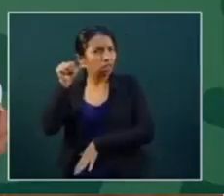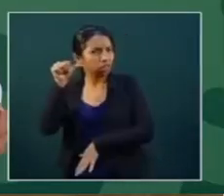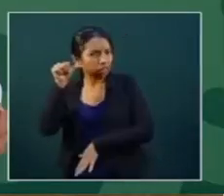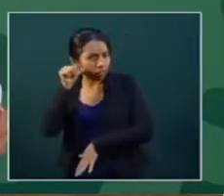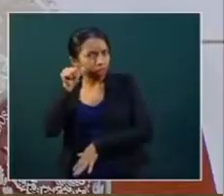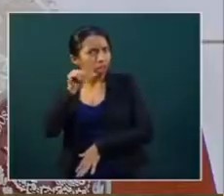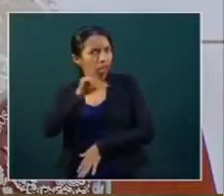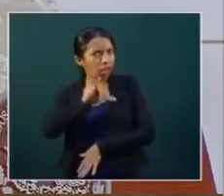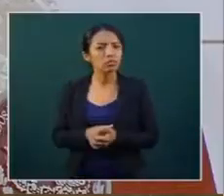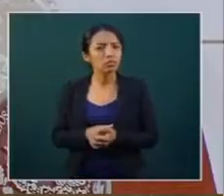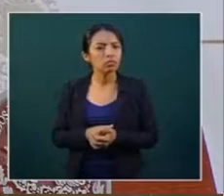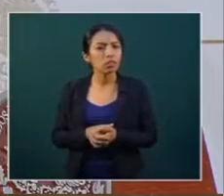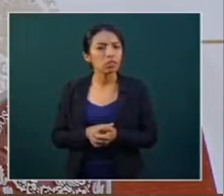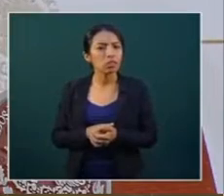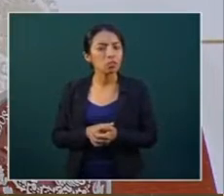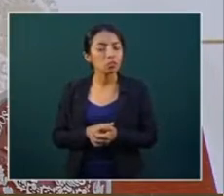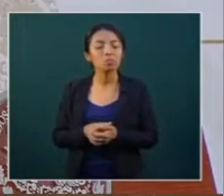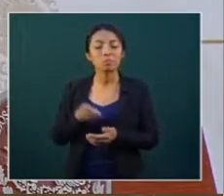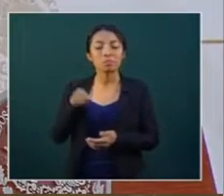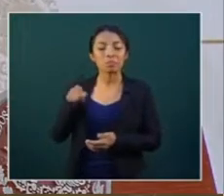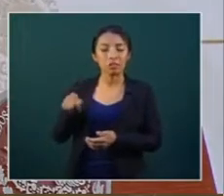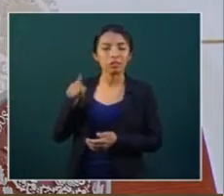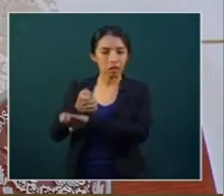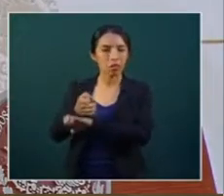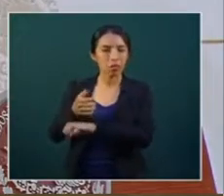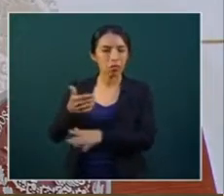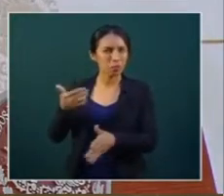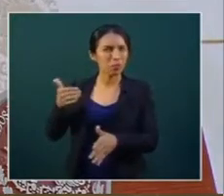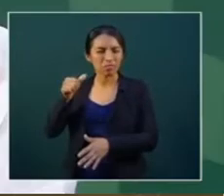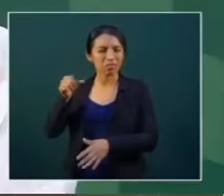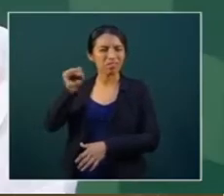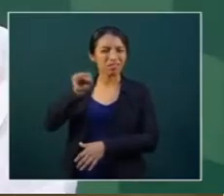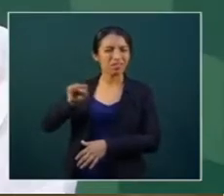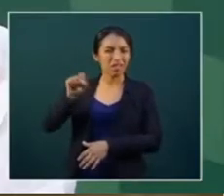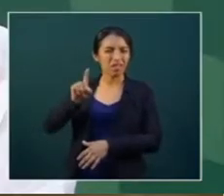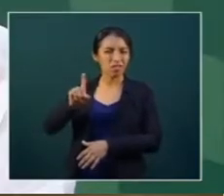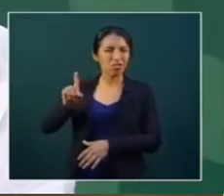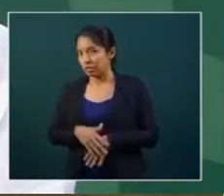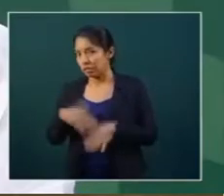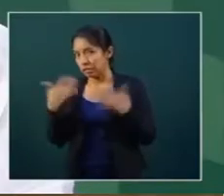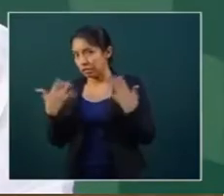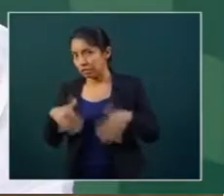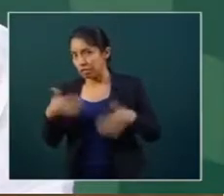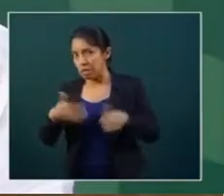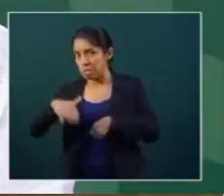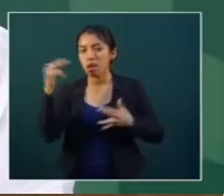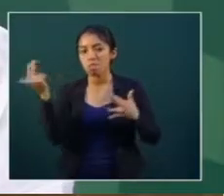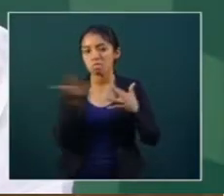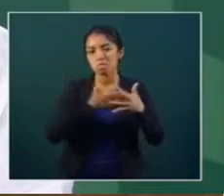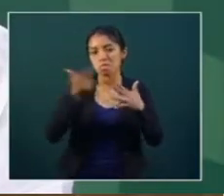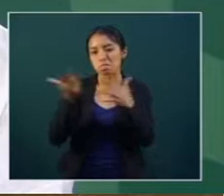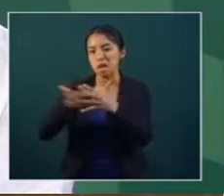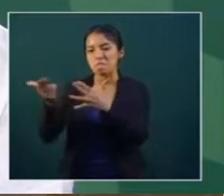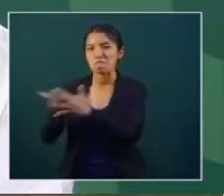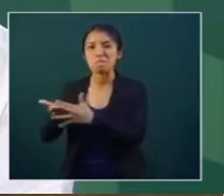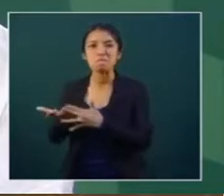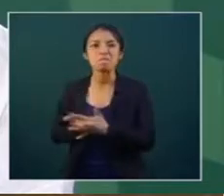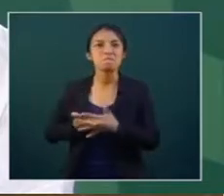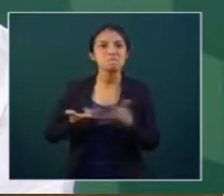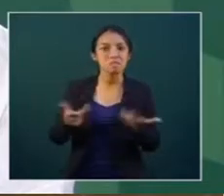Ayer fue de los estados, el fin de semana, con más homicidios, en el caso